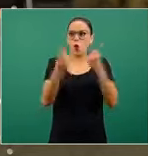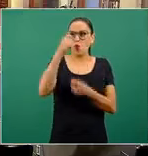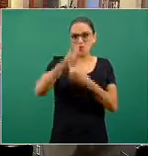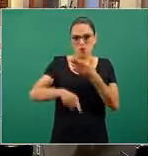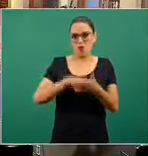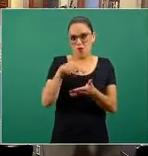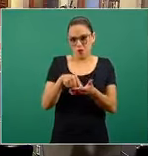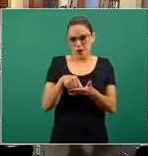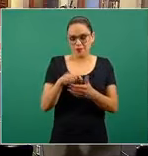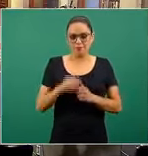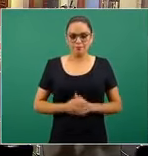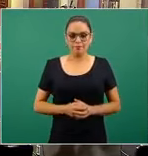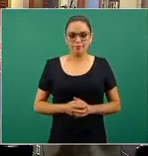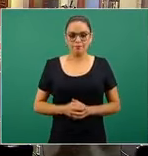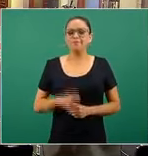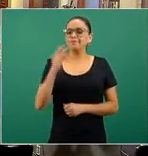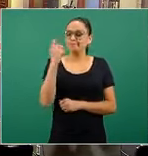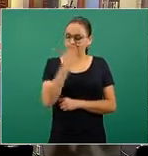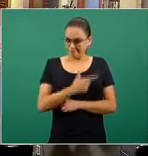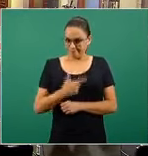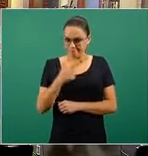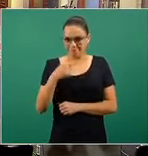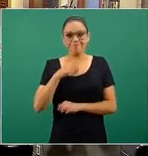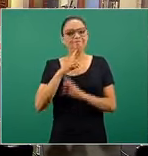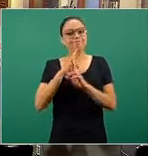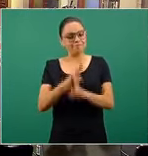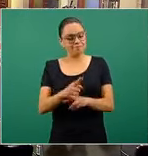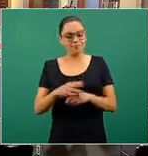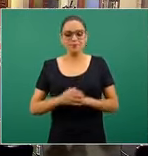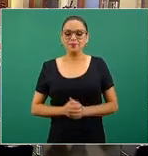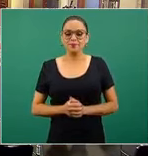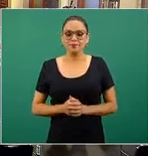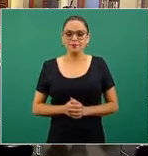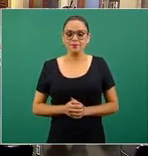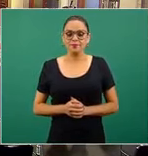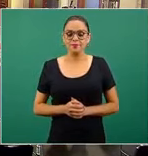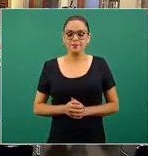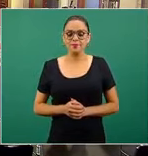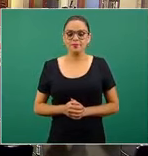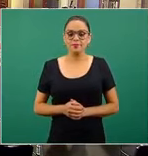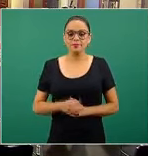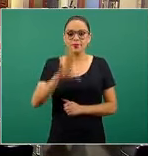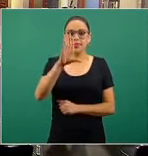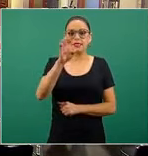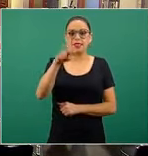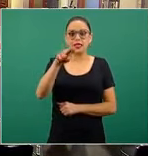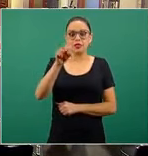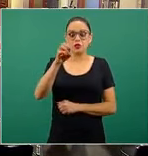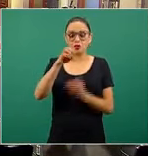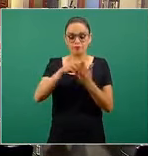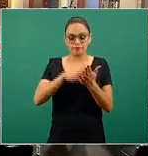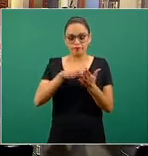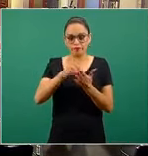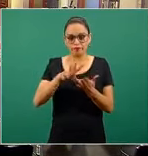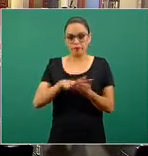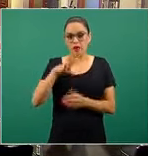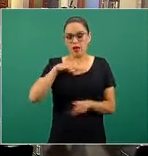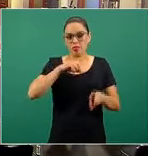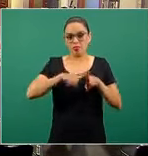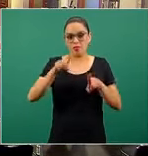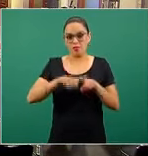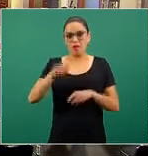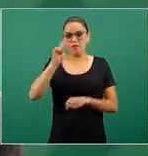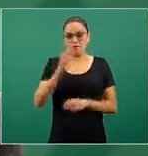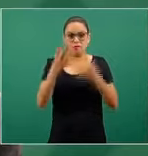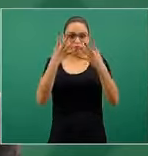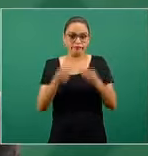está. Con mucho gusto. Habitualmente y de manera un tanto arbitraria, el censo define los distintos tamaños